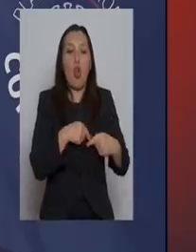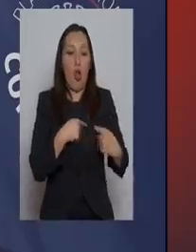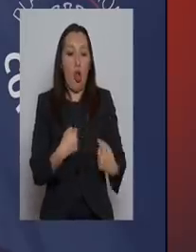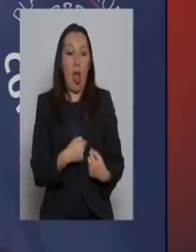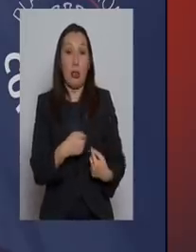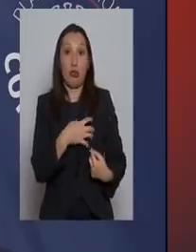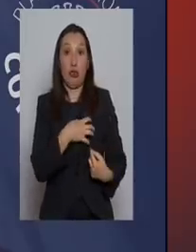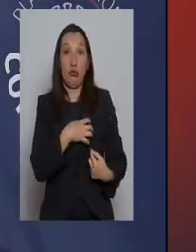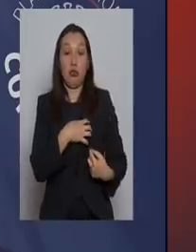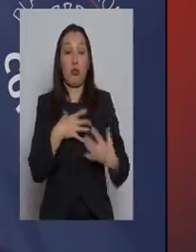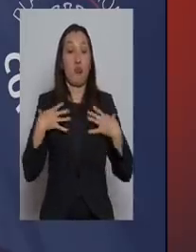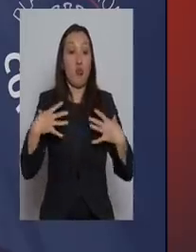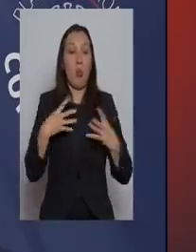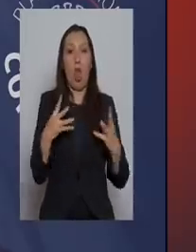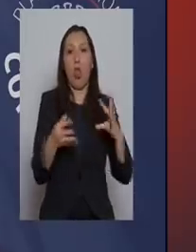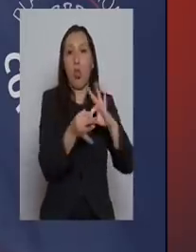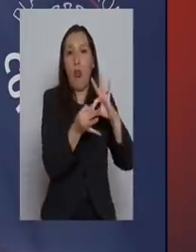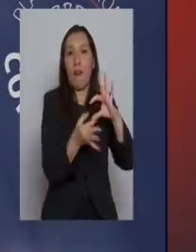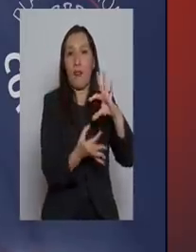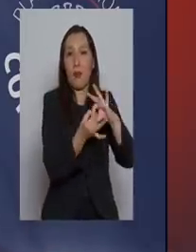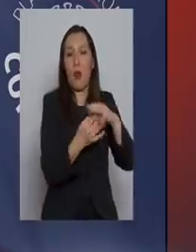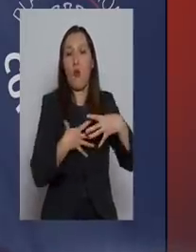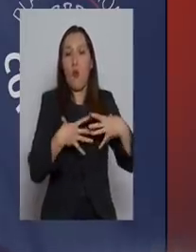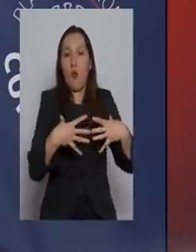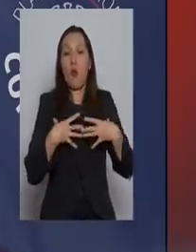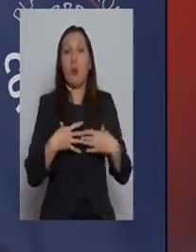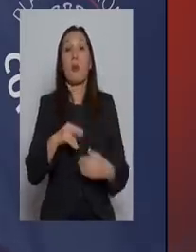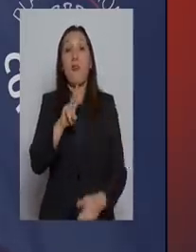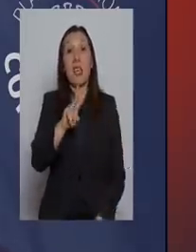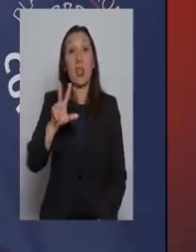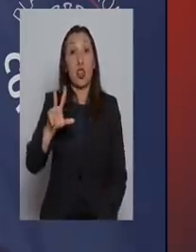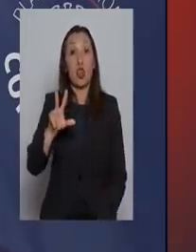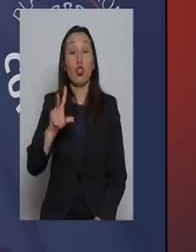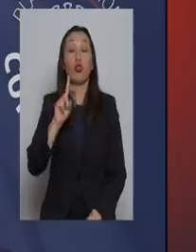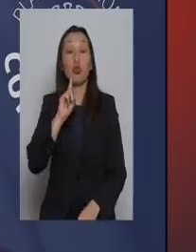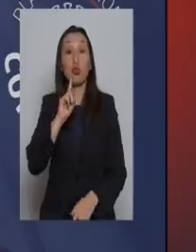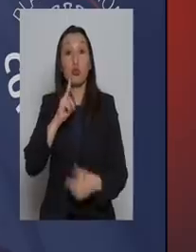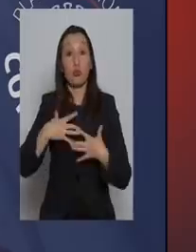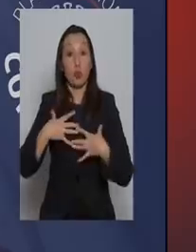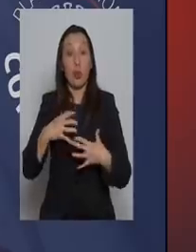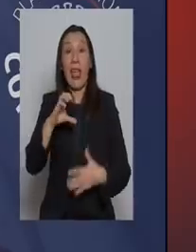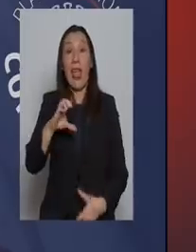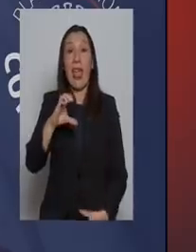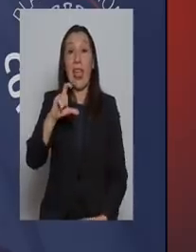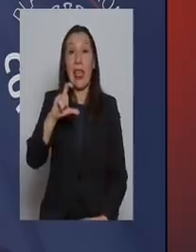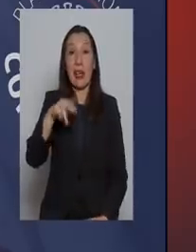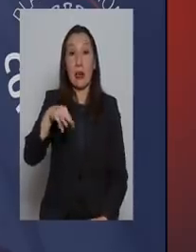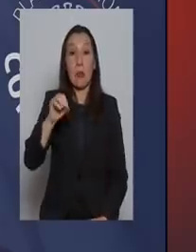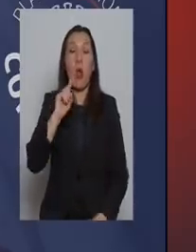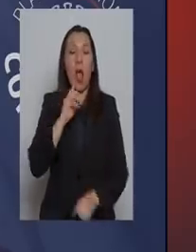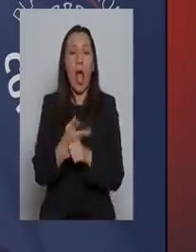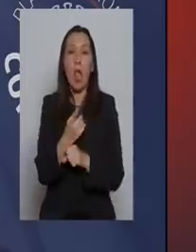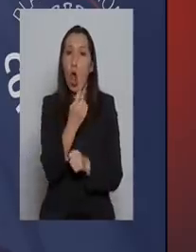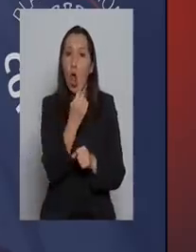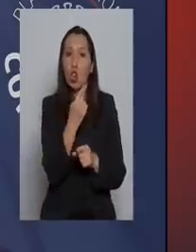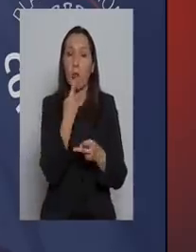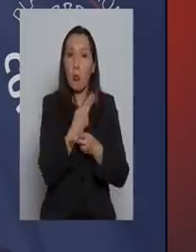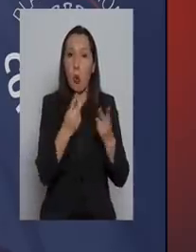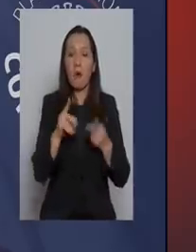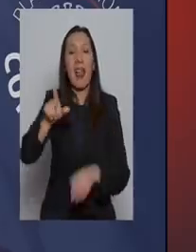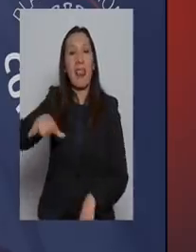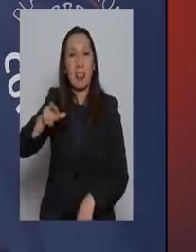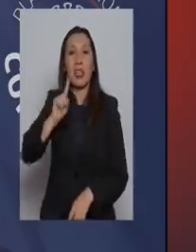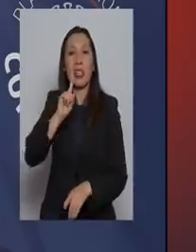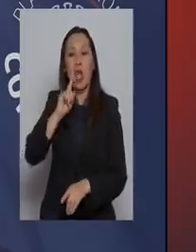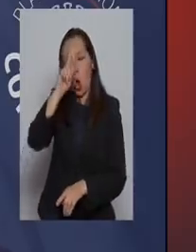corazón-pulmón. De estos 28 ECMO, hay 11 en el sector público y